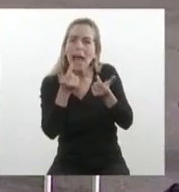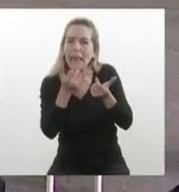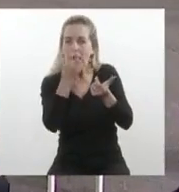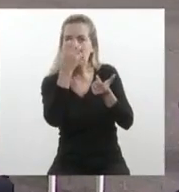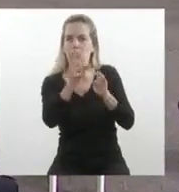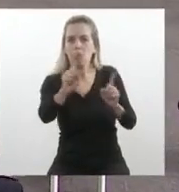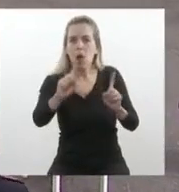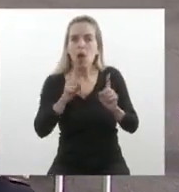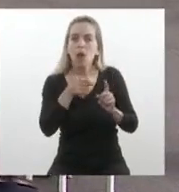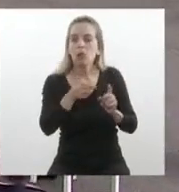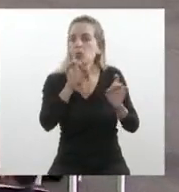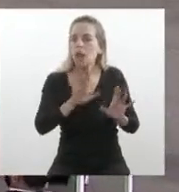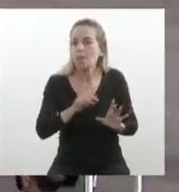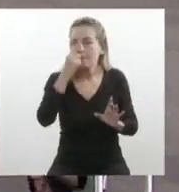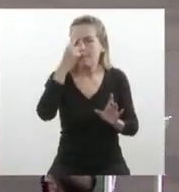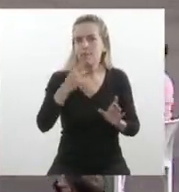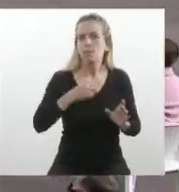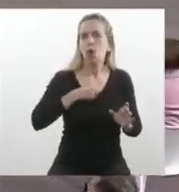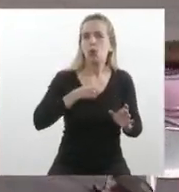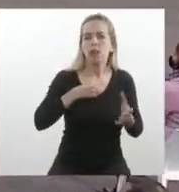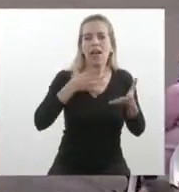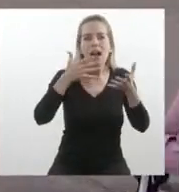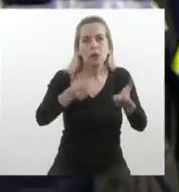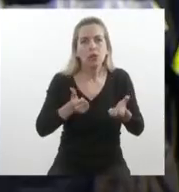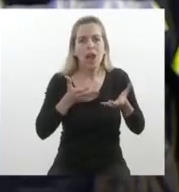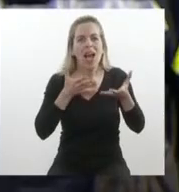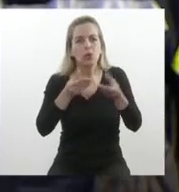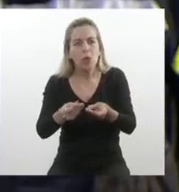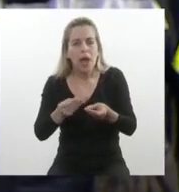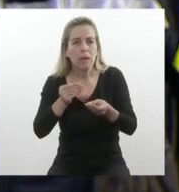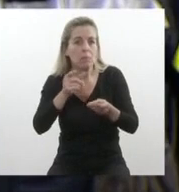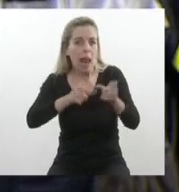simplemente la voluntad de socorrer al que lo necesita.